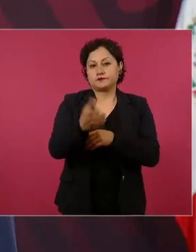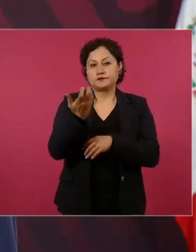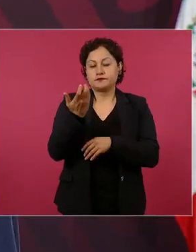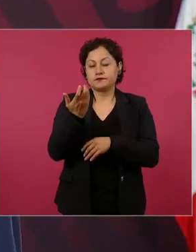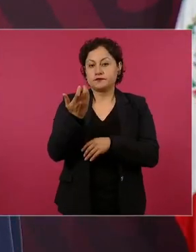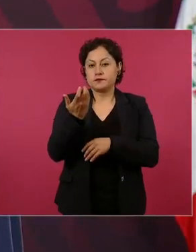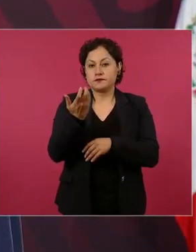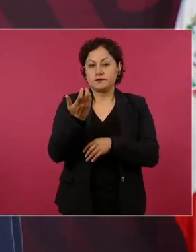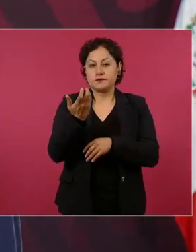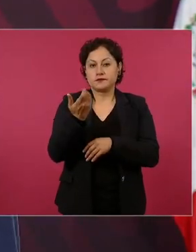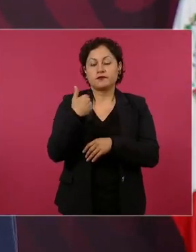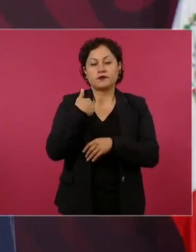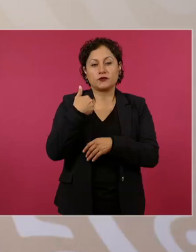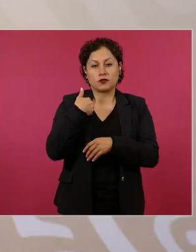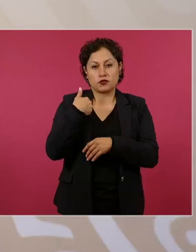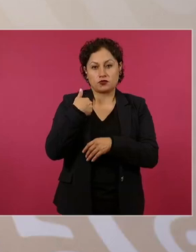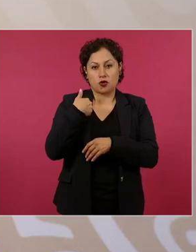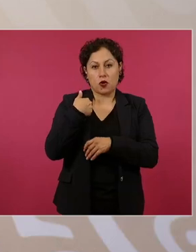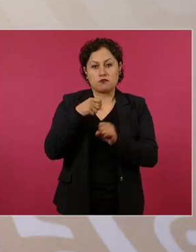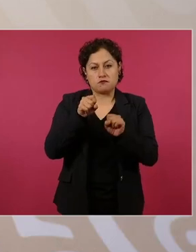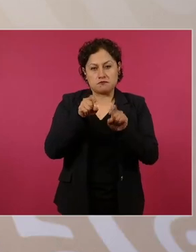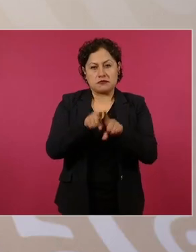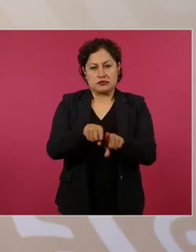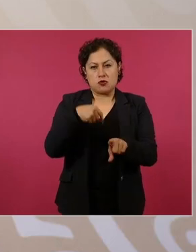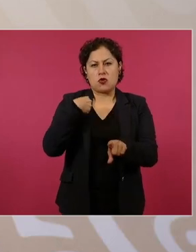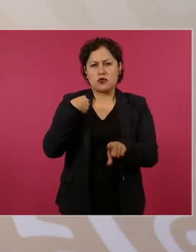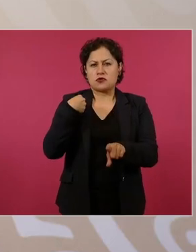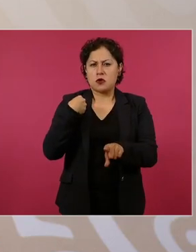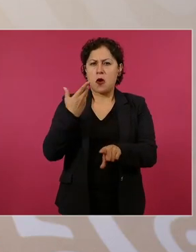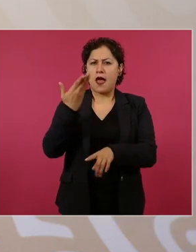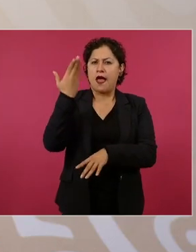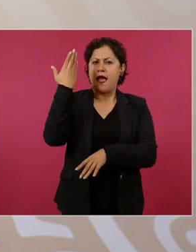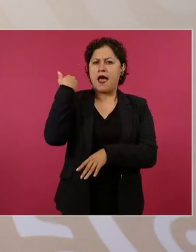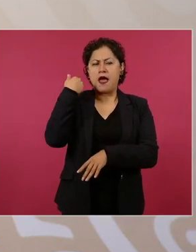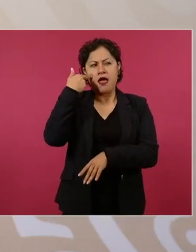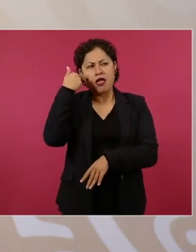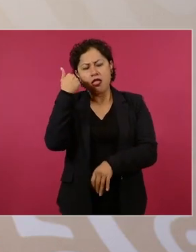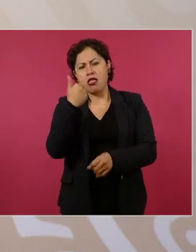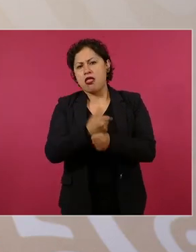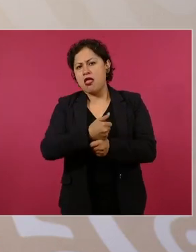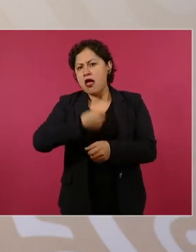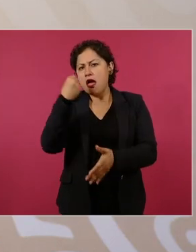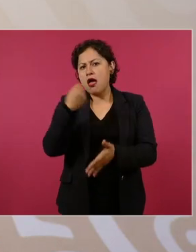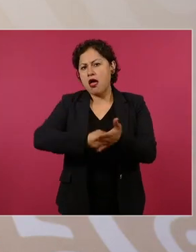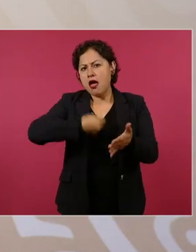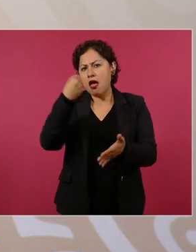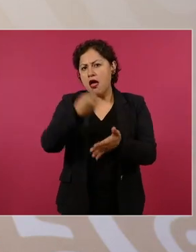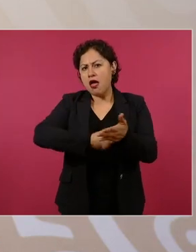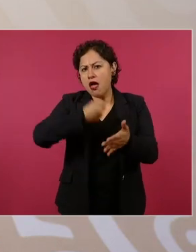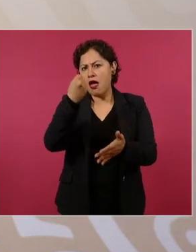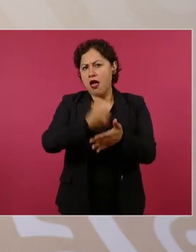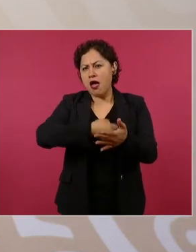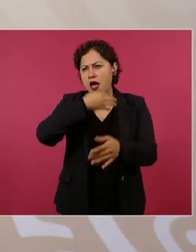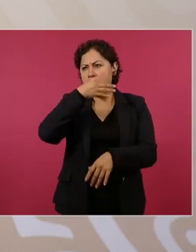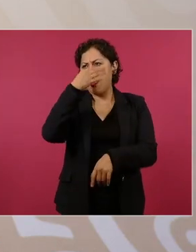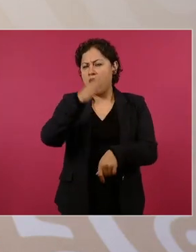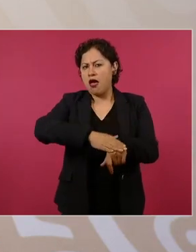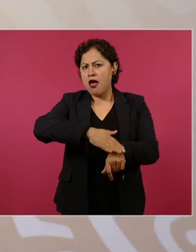cuestionando los abusos de autoridad del CISEN, no sabía